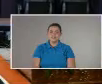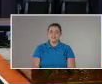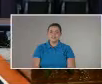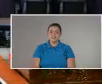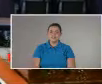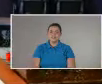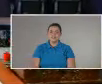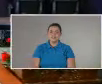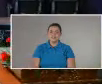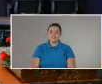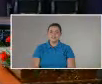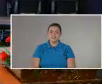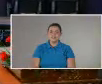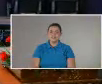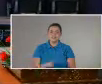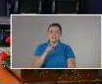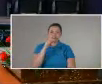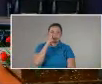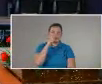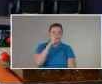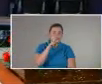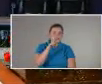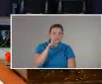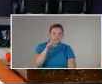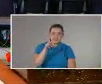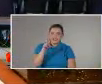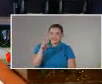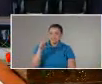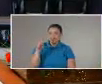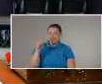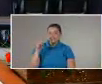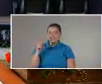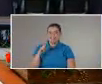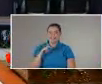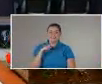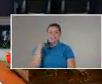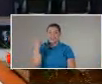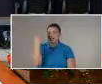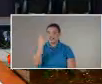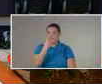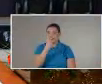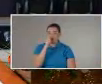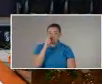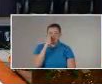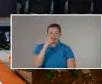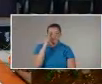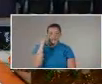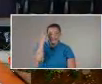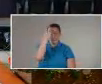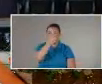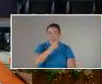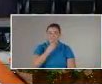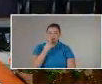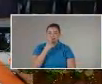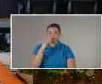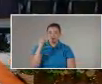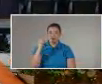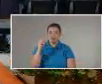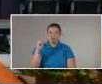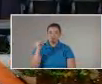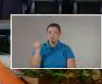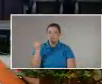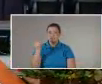voltea así en una visión de 360 grados, hermano, y mírenle el rostro a los hermanos, qué tan sonrientes